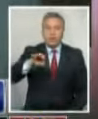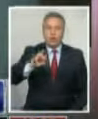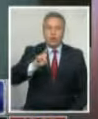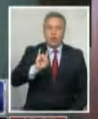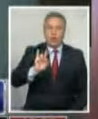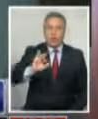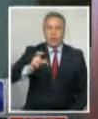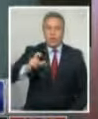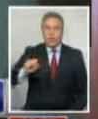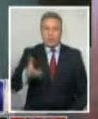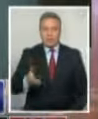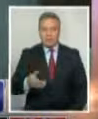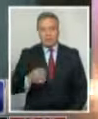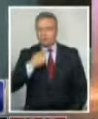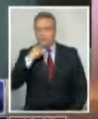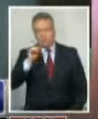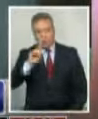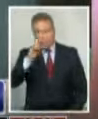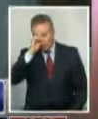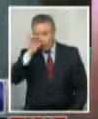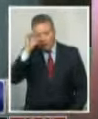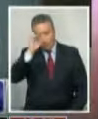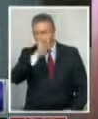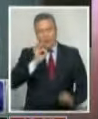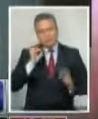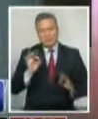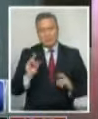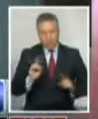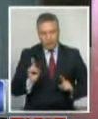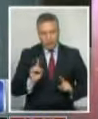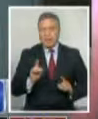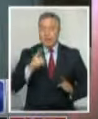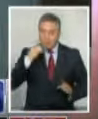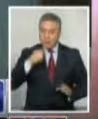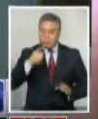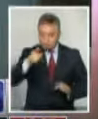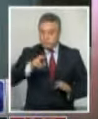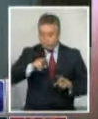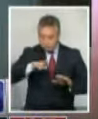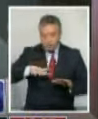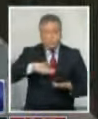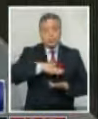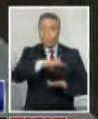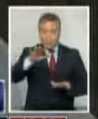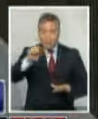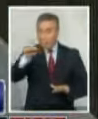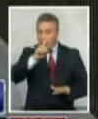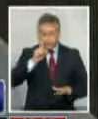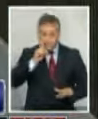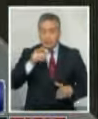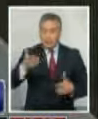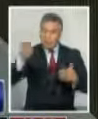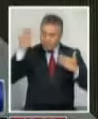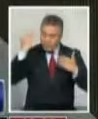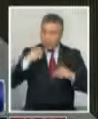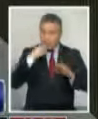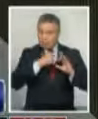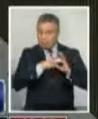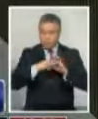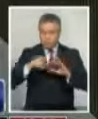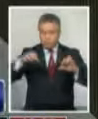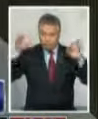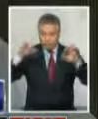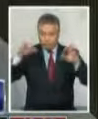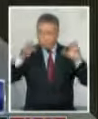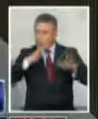No, esta no es una opinión oficial, pero obviamente en un terreno de esas características, considerando lo que había ocurrido con los aluviones